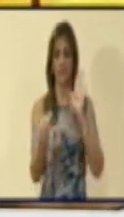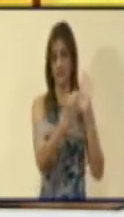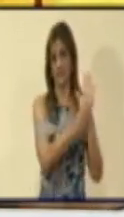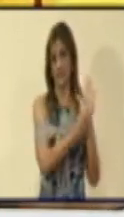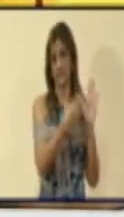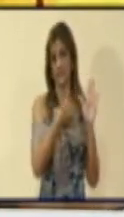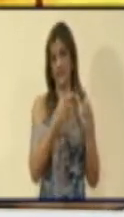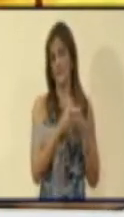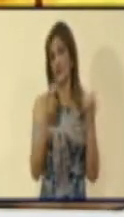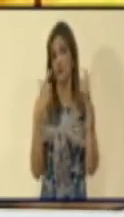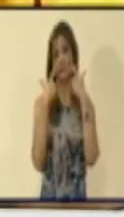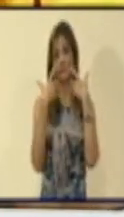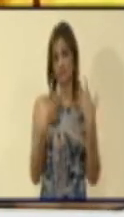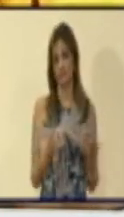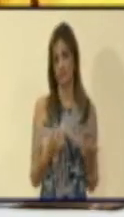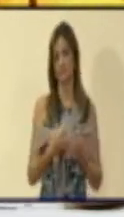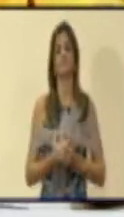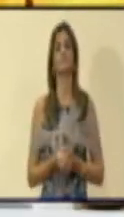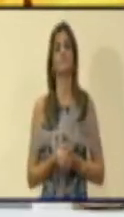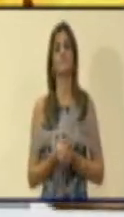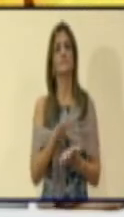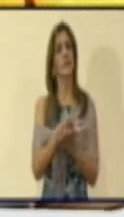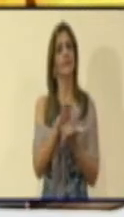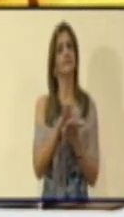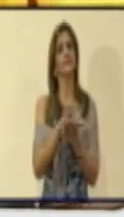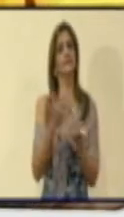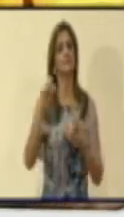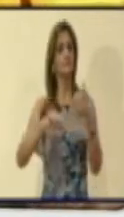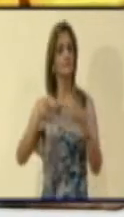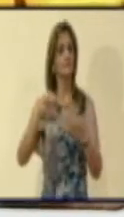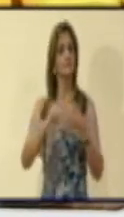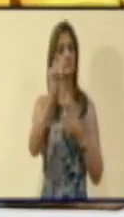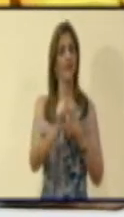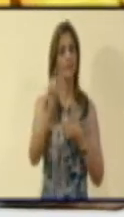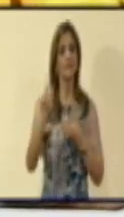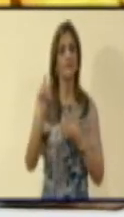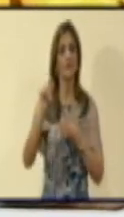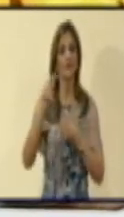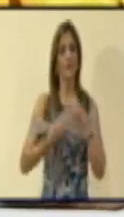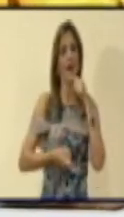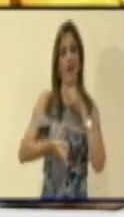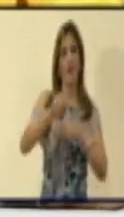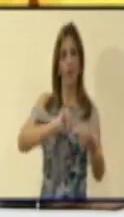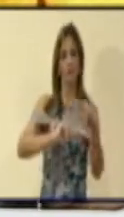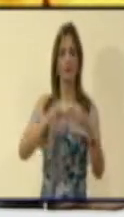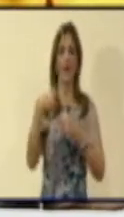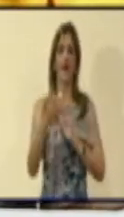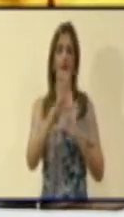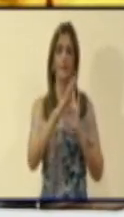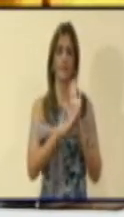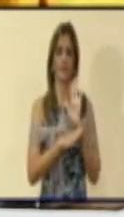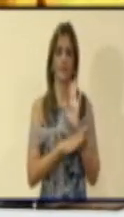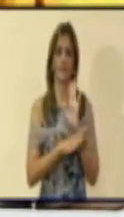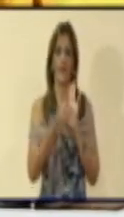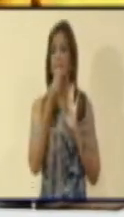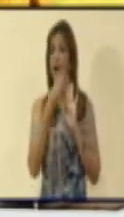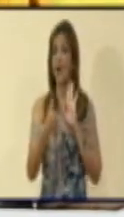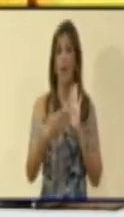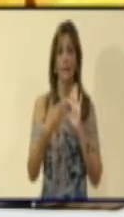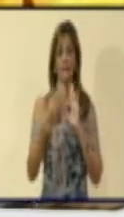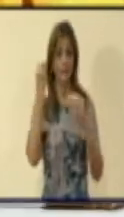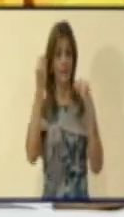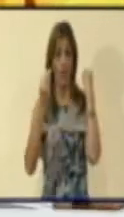mayor rigor, se mantienen conductas de las personas que desafían el cumplimiento del aislamiento social. Para hacer cualquier análisis de este tema hay que partir